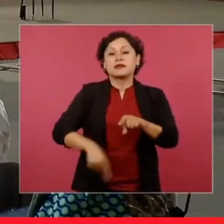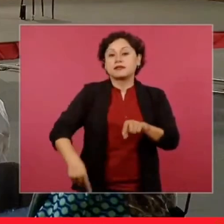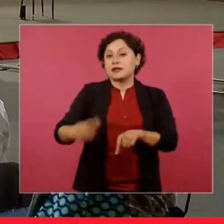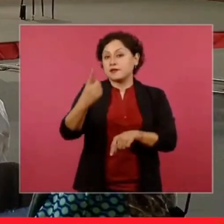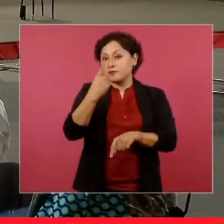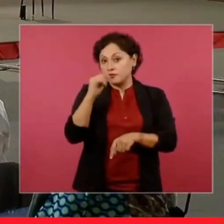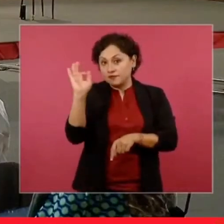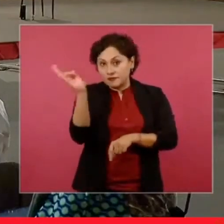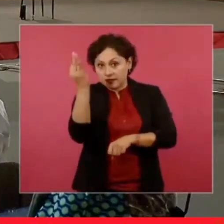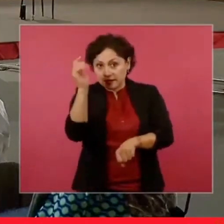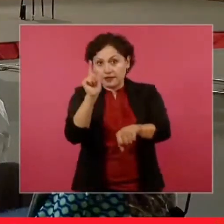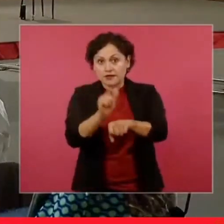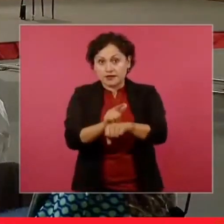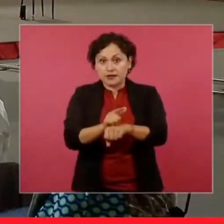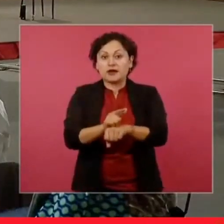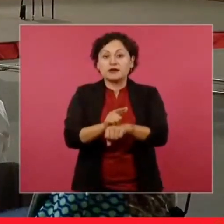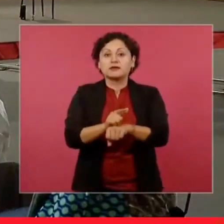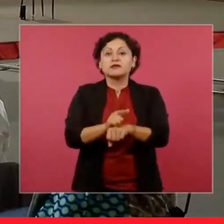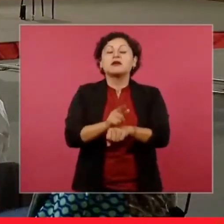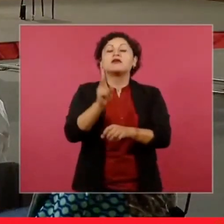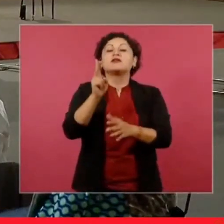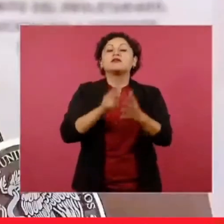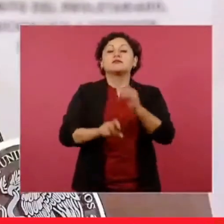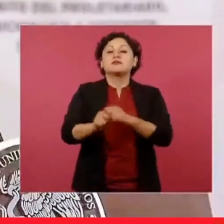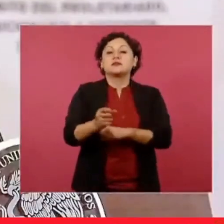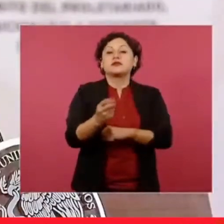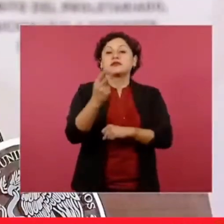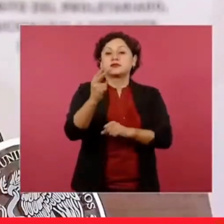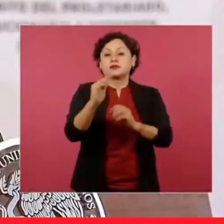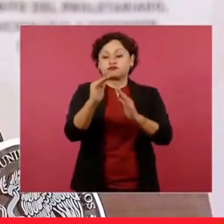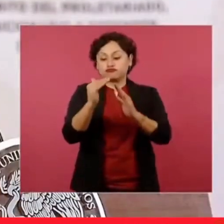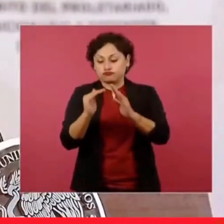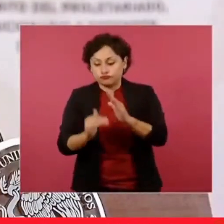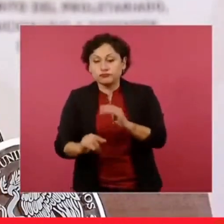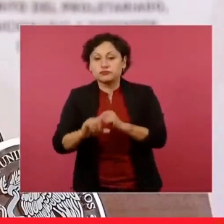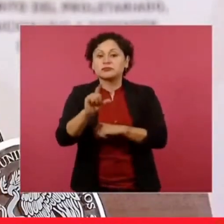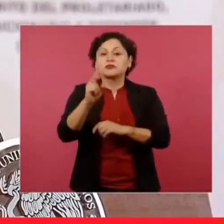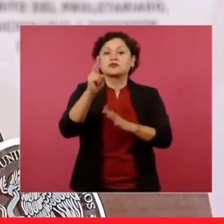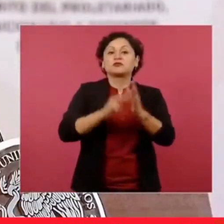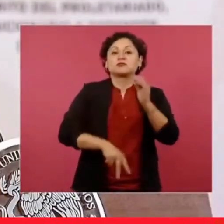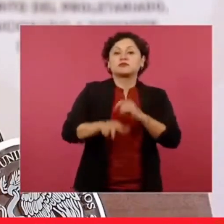a 2.800 en 2022 y que en 2018 habrían sido